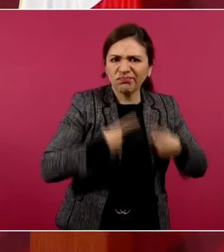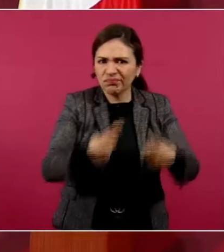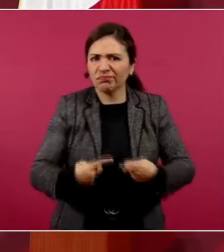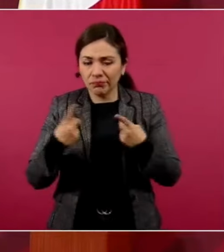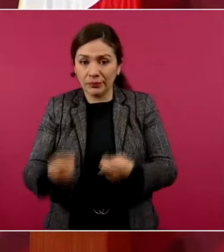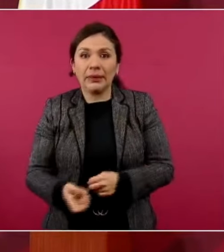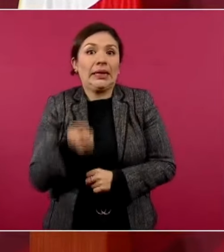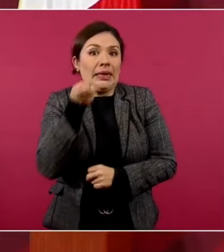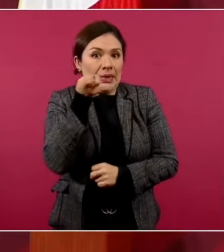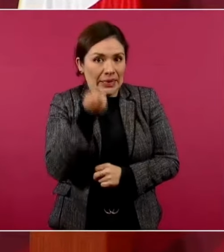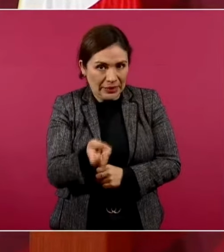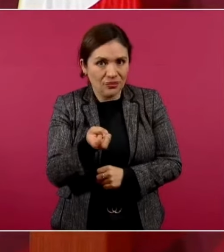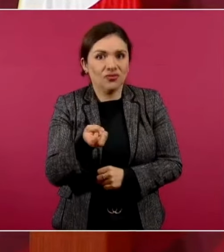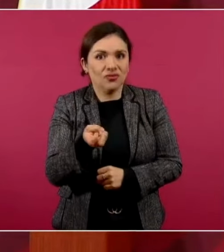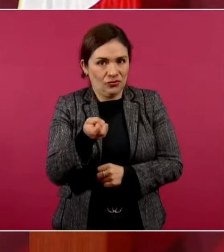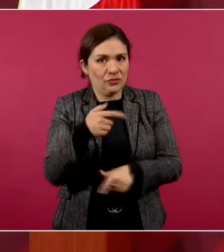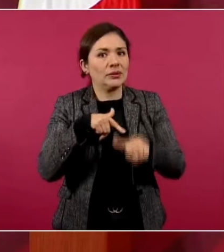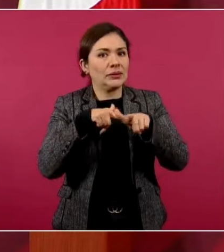Eso